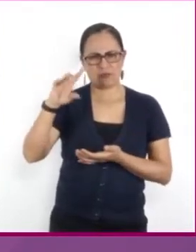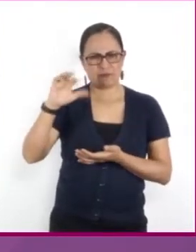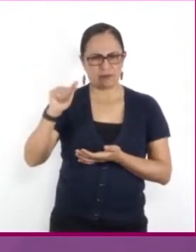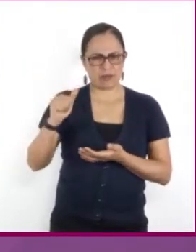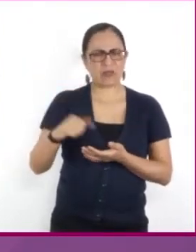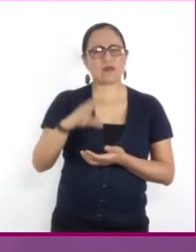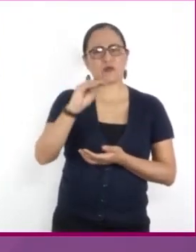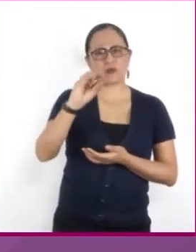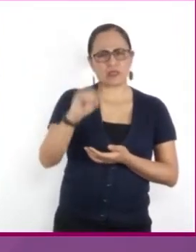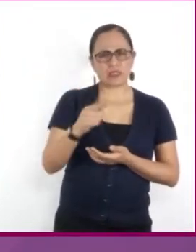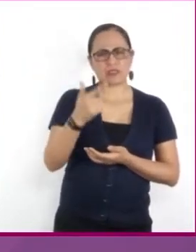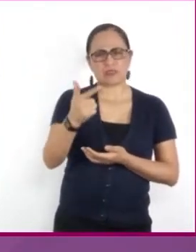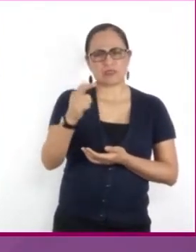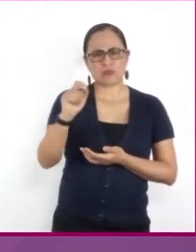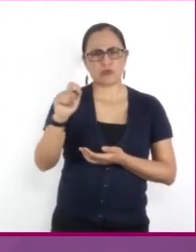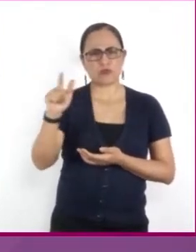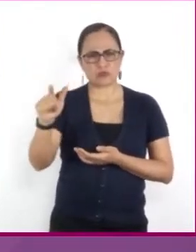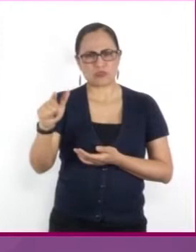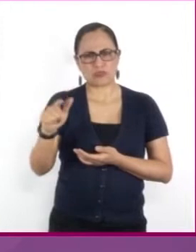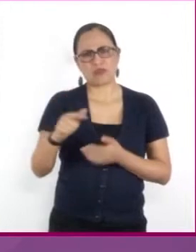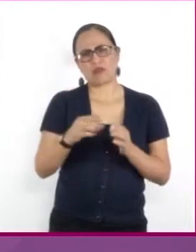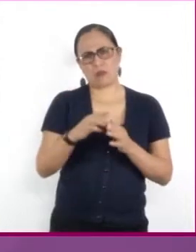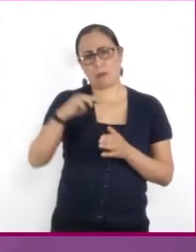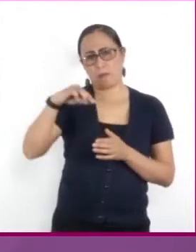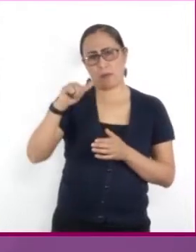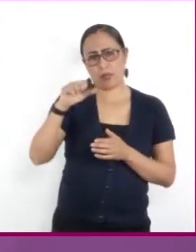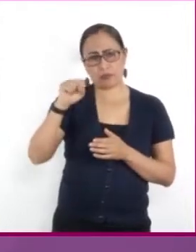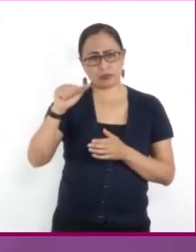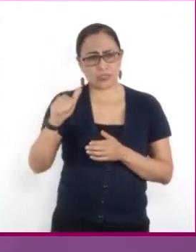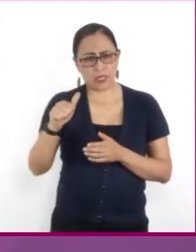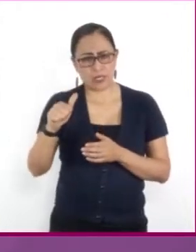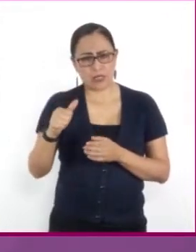91.7 gramos, ¿cuál es su densidad?